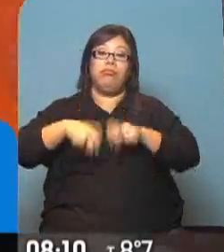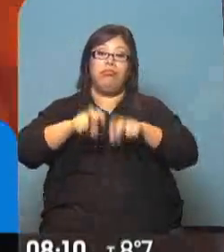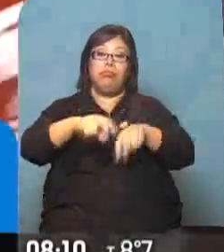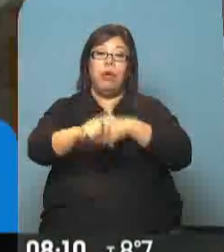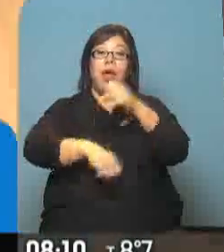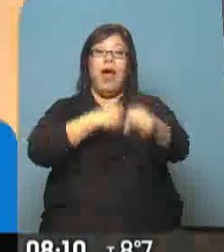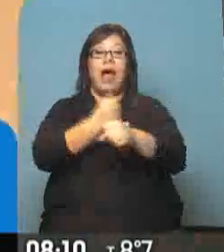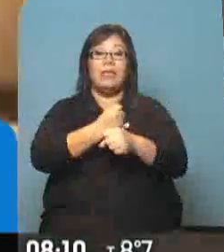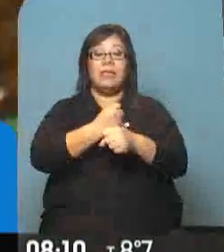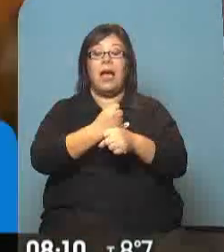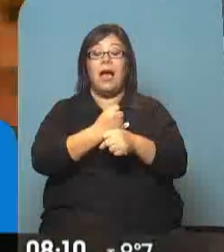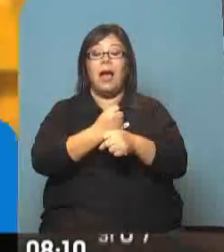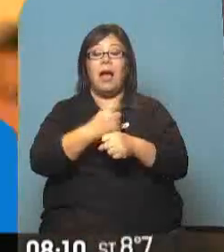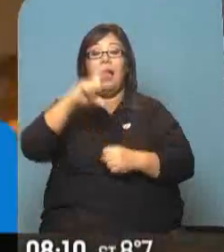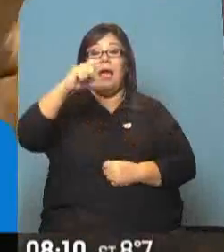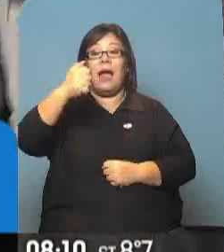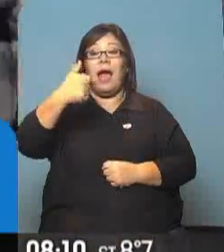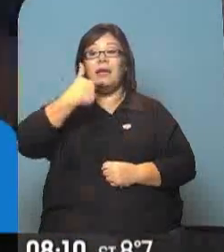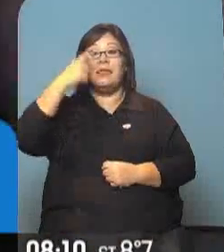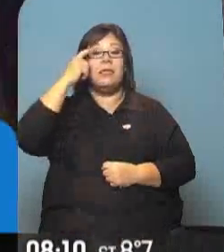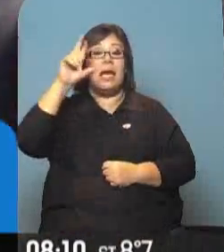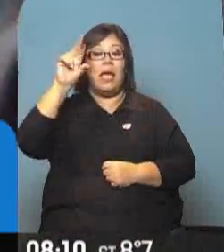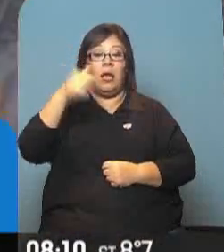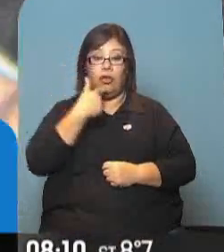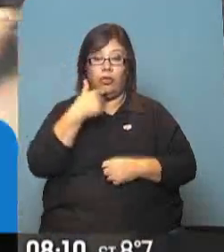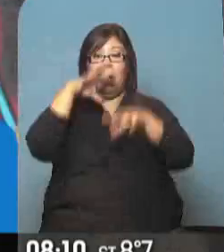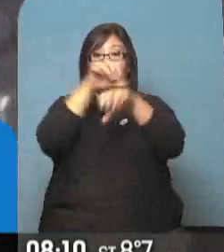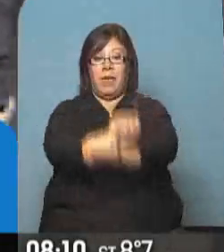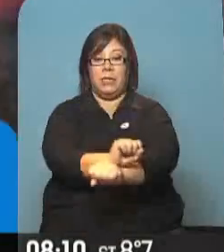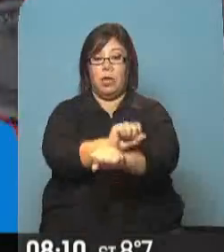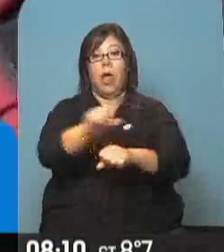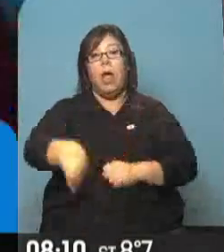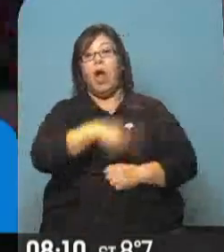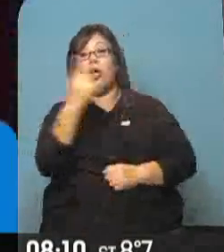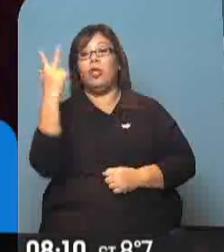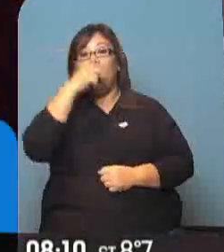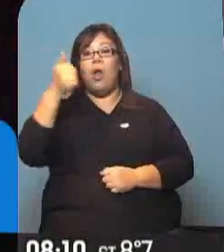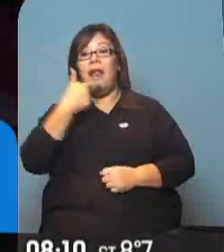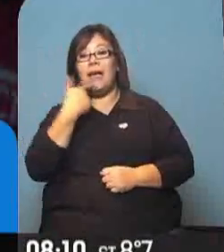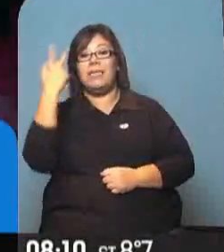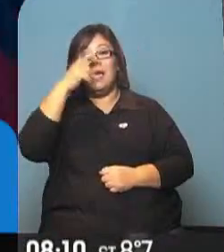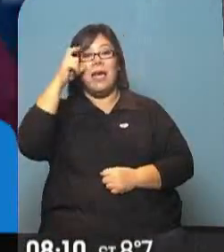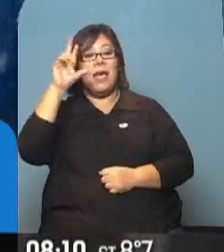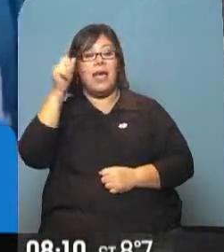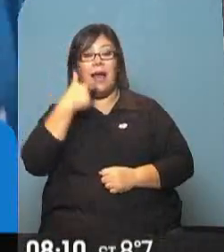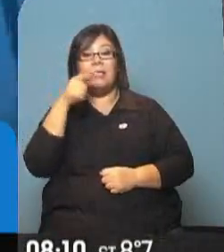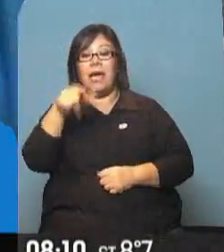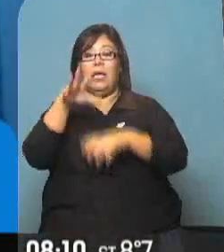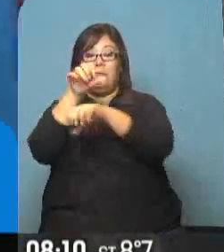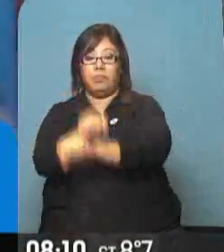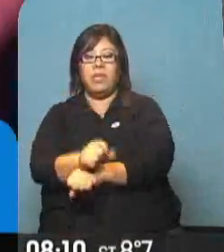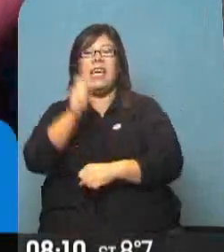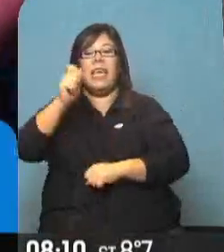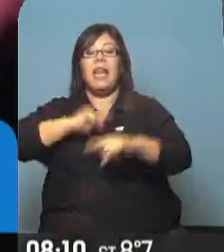fueron detenidos. Luego, otros 7 fueron apresados en la estación Las Heras, entre ellos los delegados Néstor Segovia